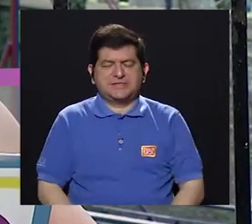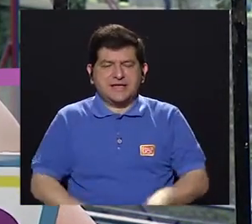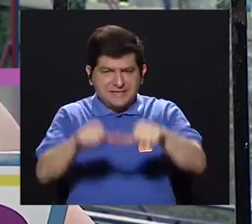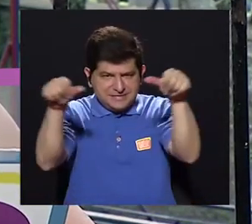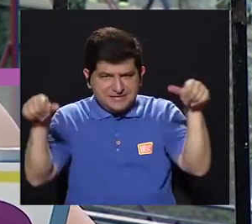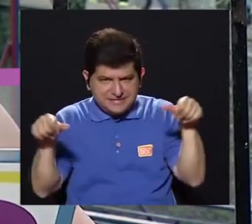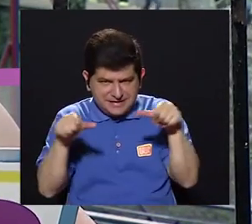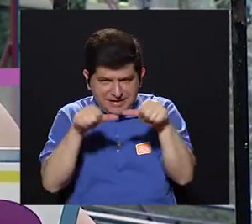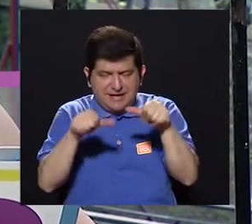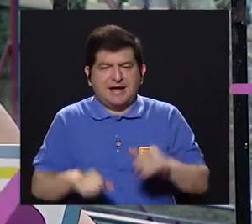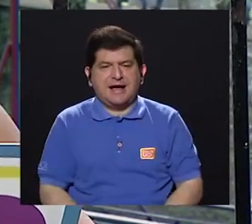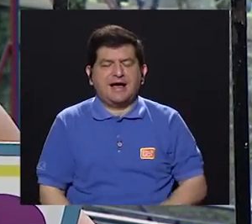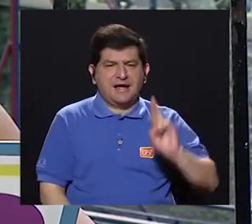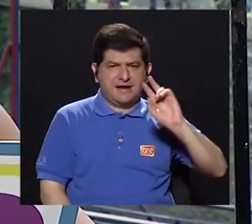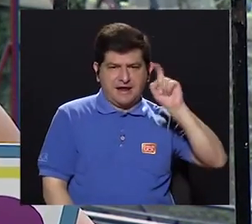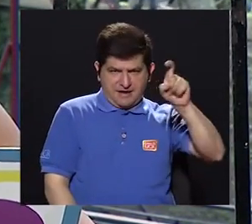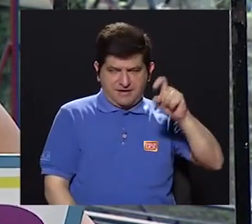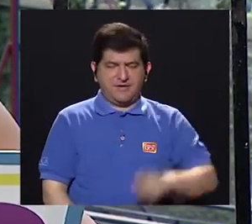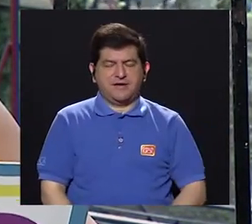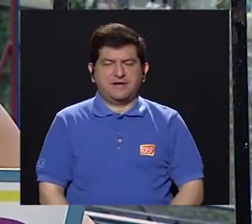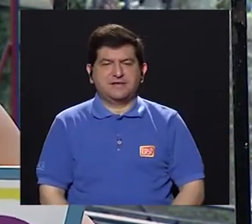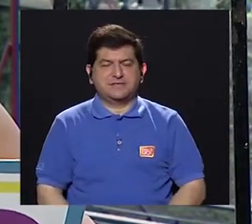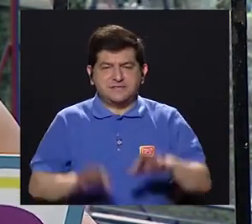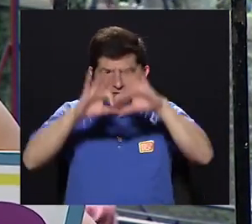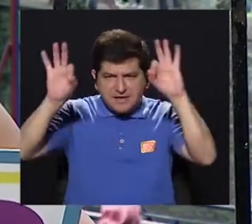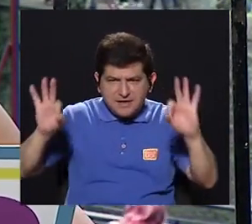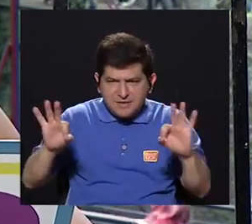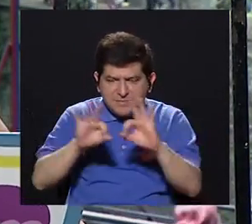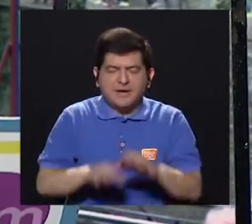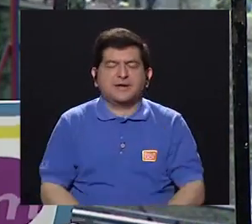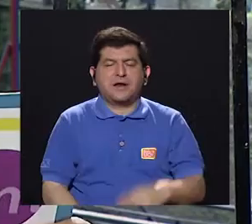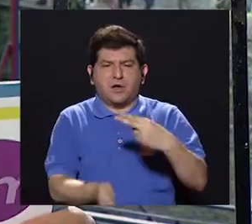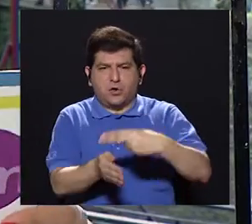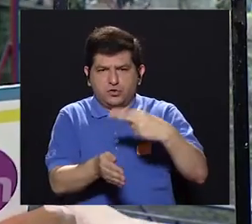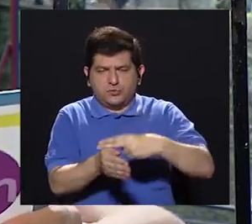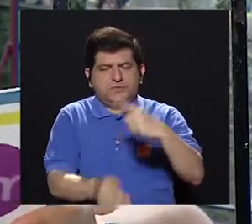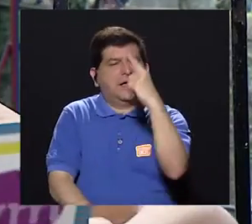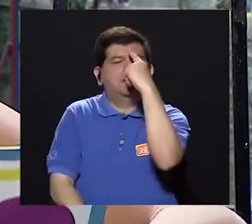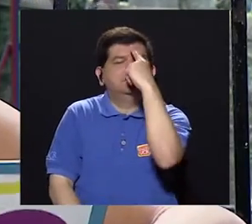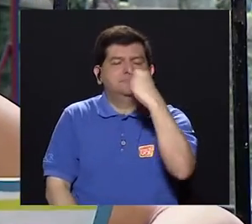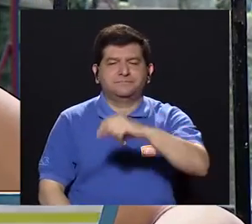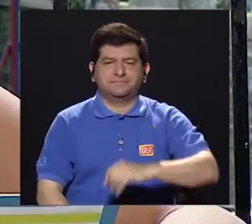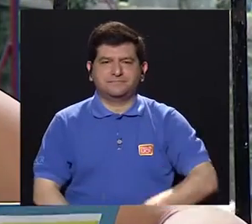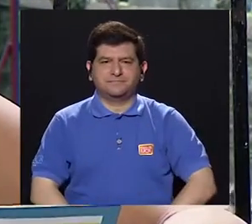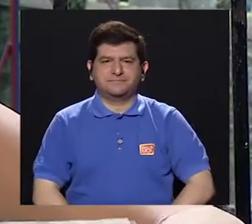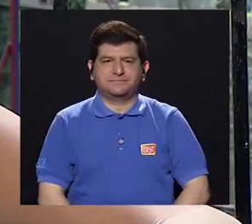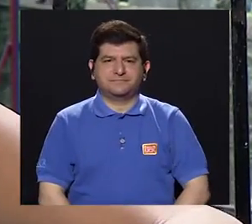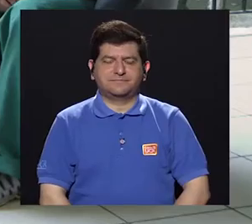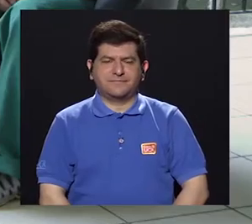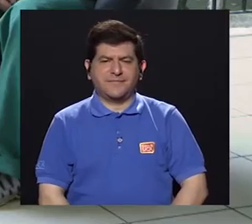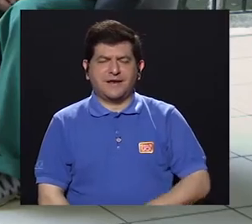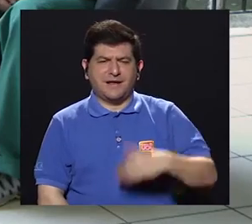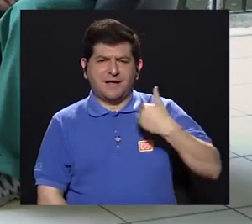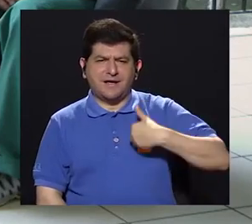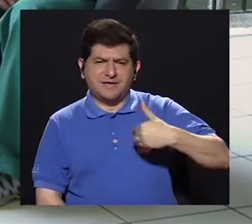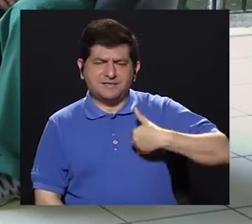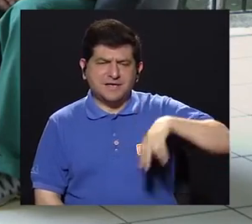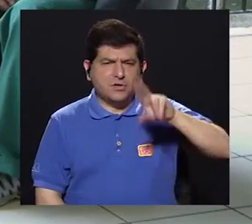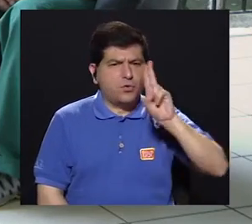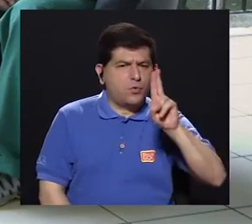que labora en el área de imagenología rayos X del Hospital Rafael Ángel Calderón Guardia.